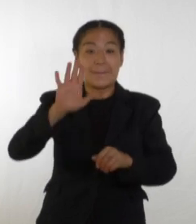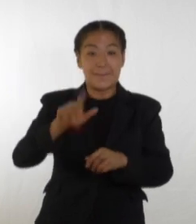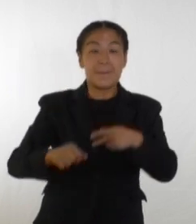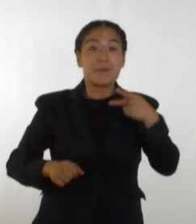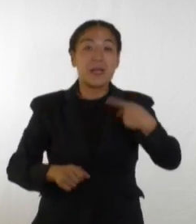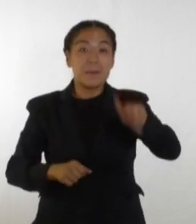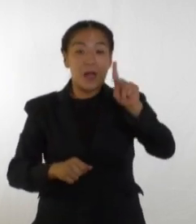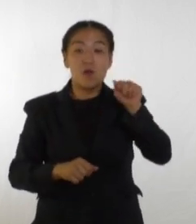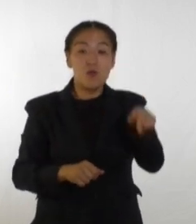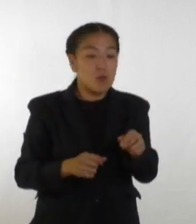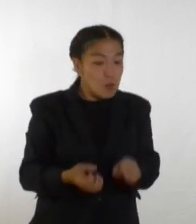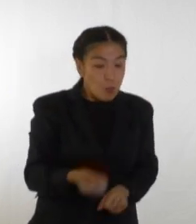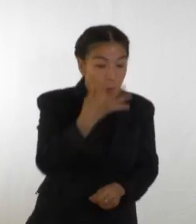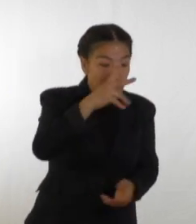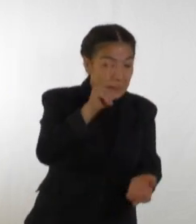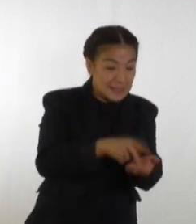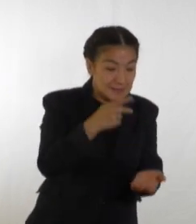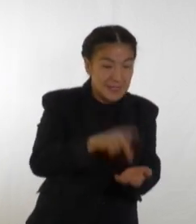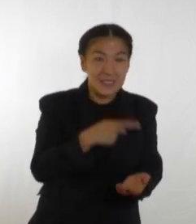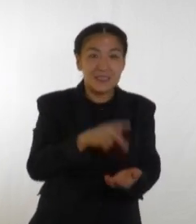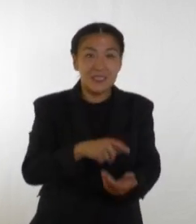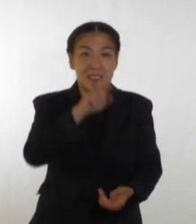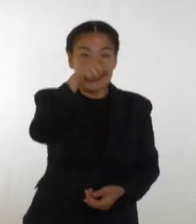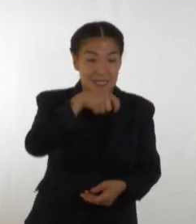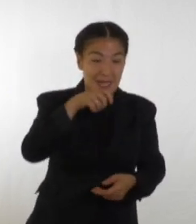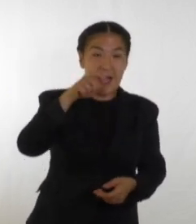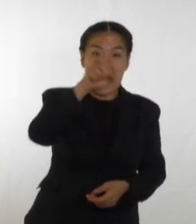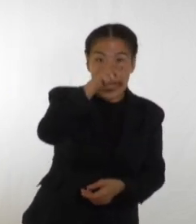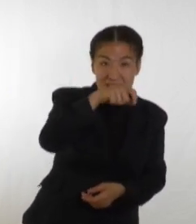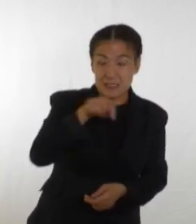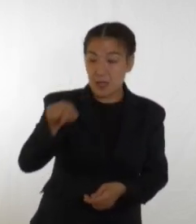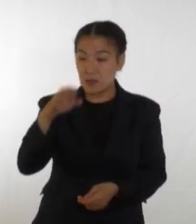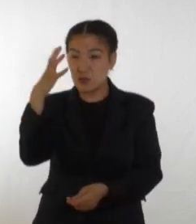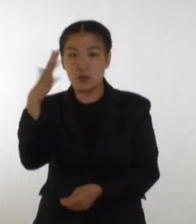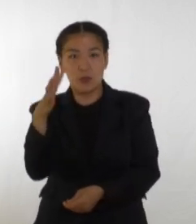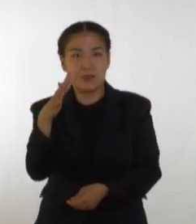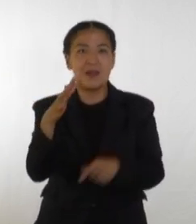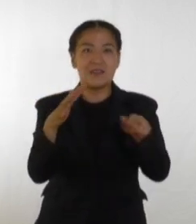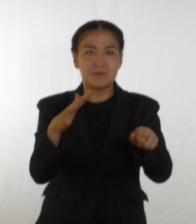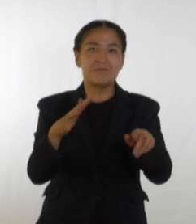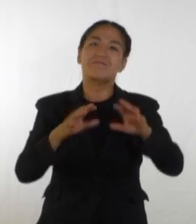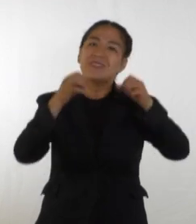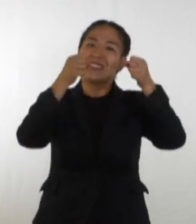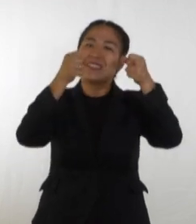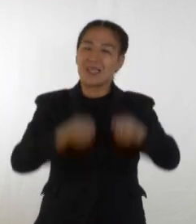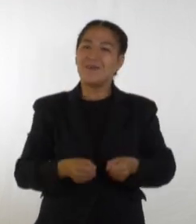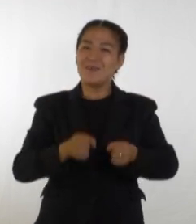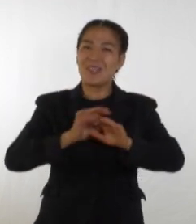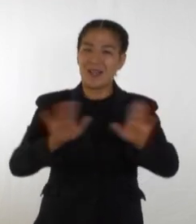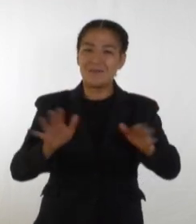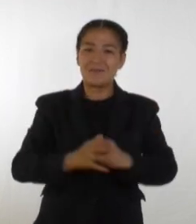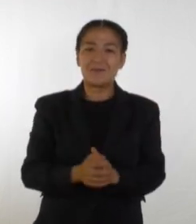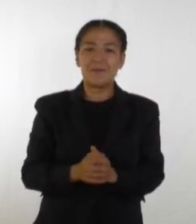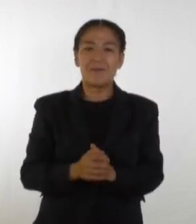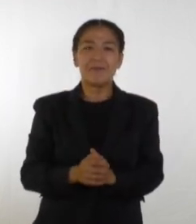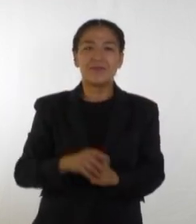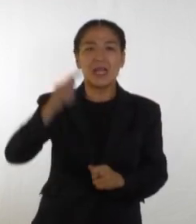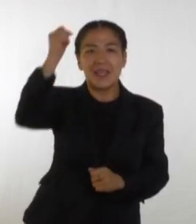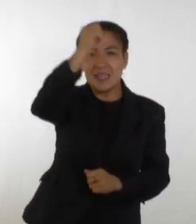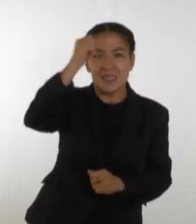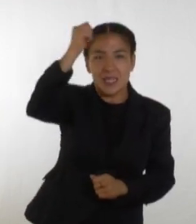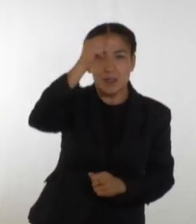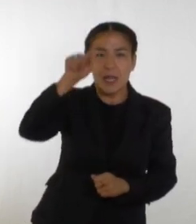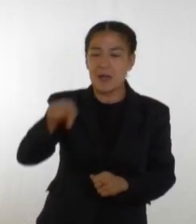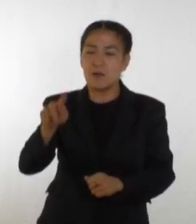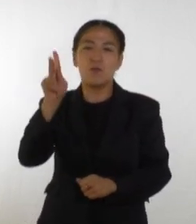Pero la proporción de veces que sale águila y sale sol, eso ya es seguro.